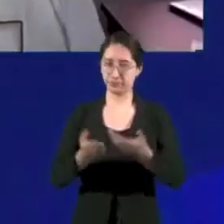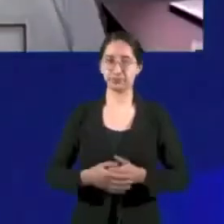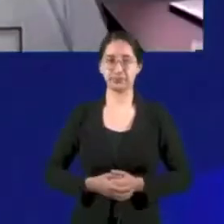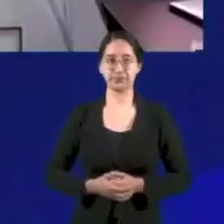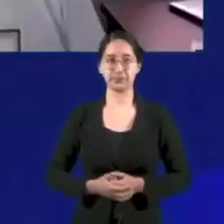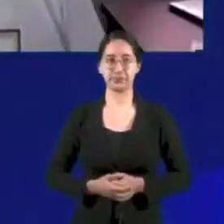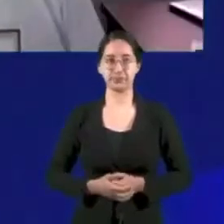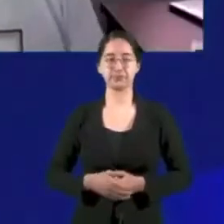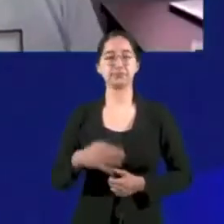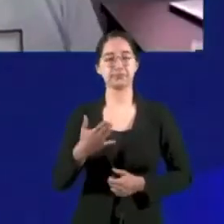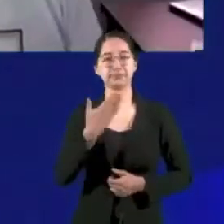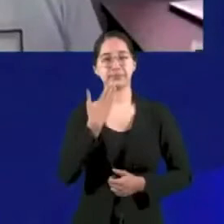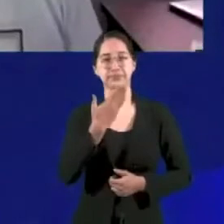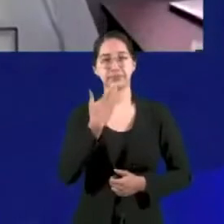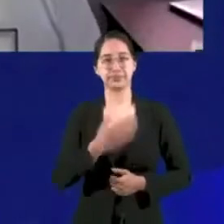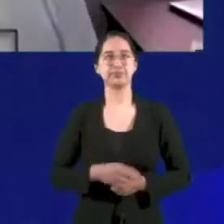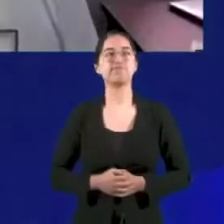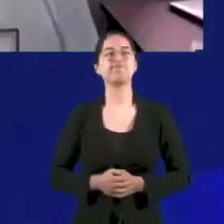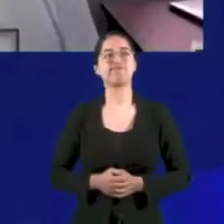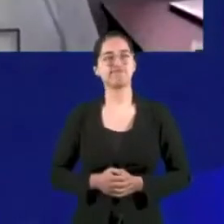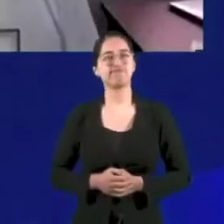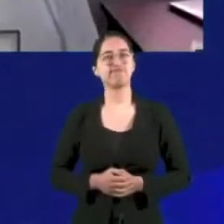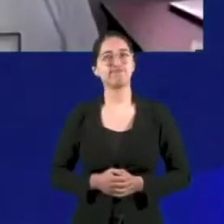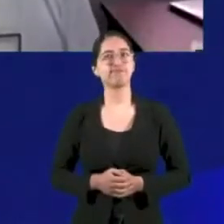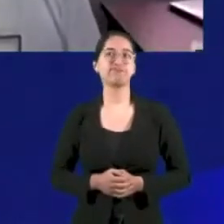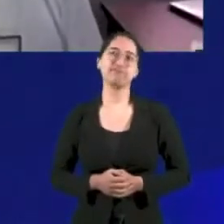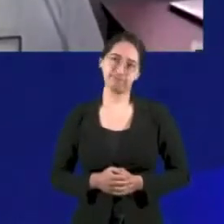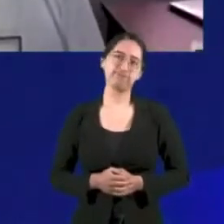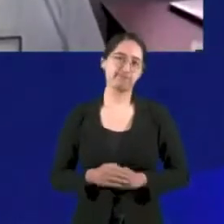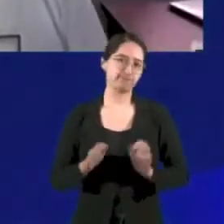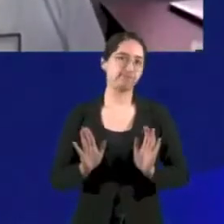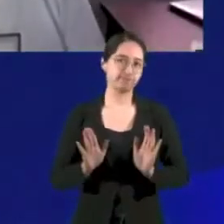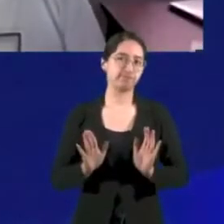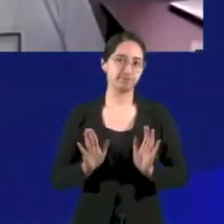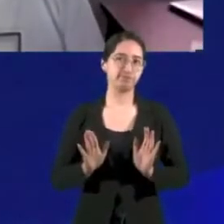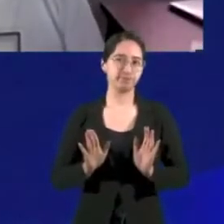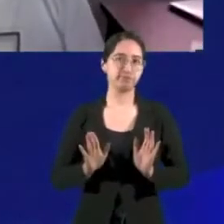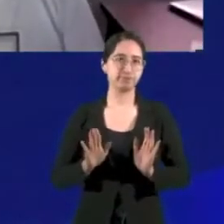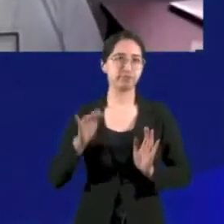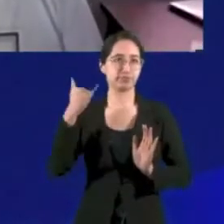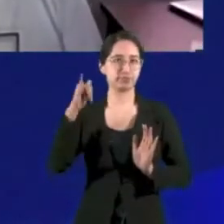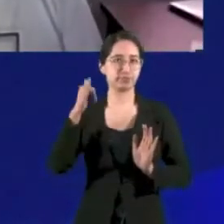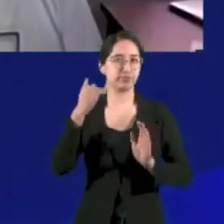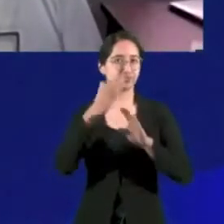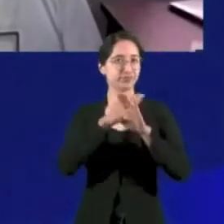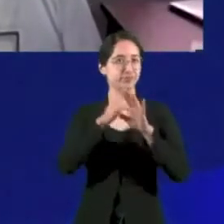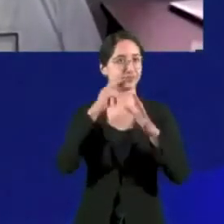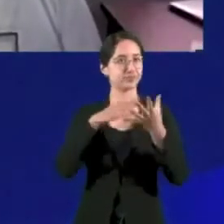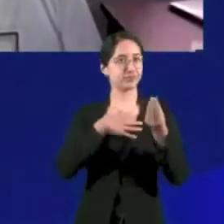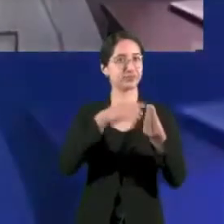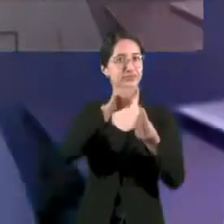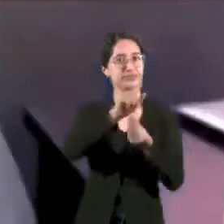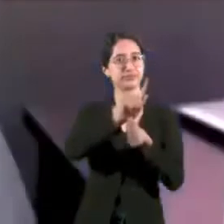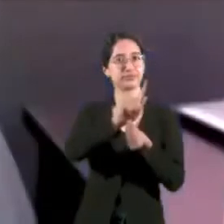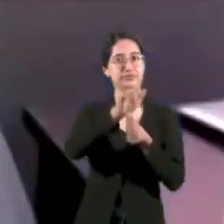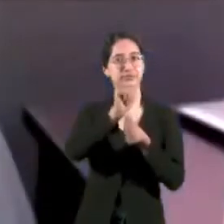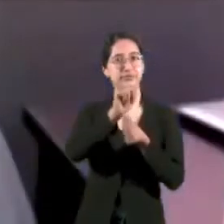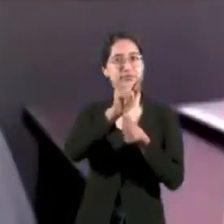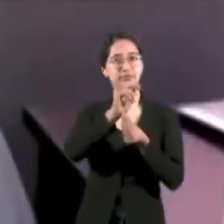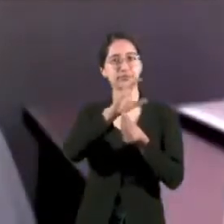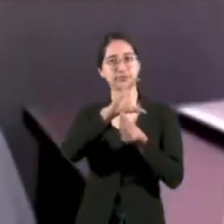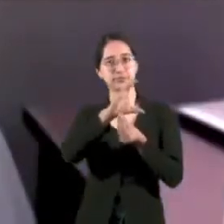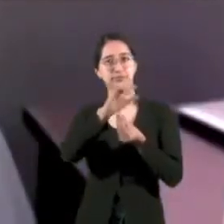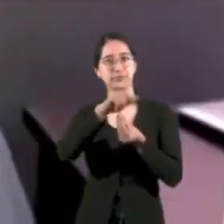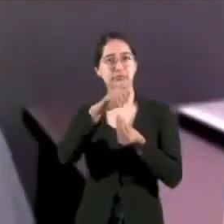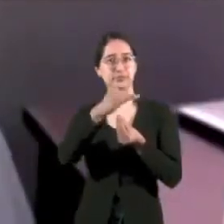Bueno, gracias, padre. A ver, ya contaba yo que yo me vinculé a la guerrilla en 1976. Llegué a